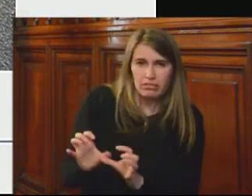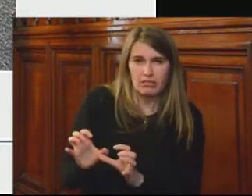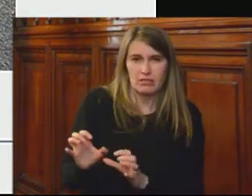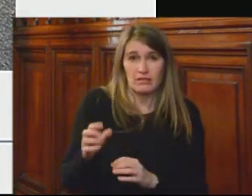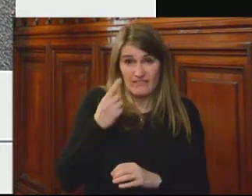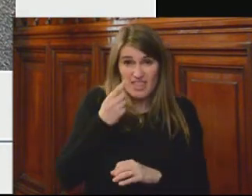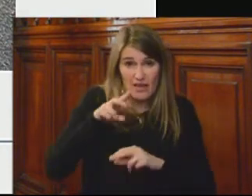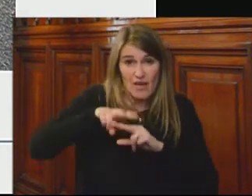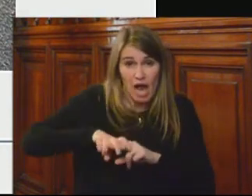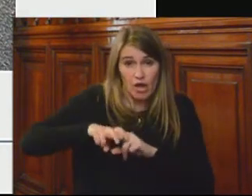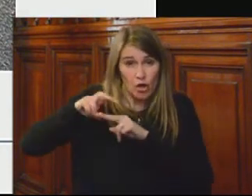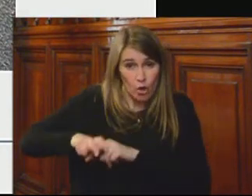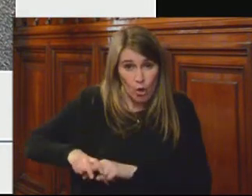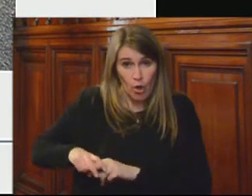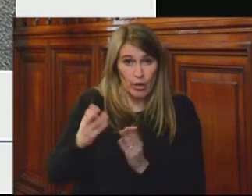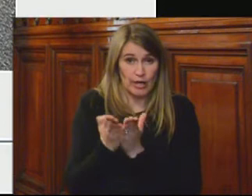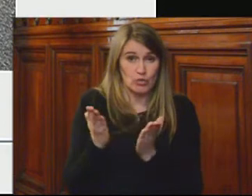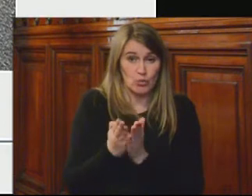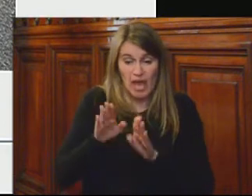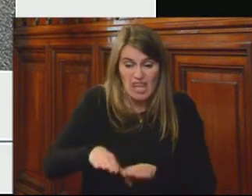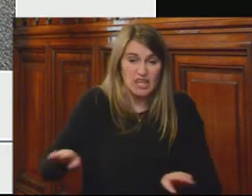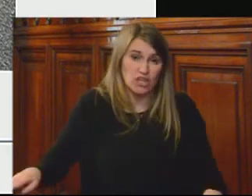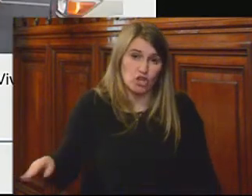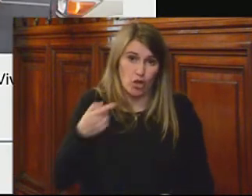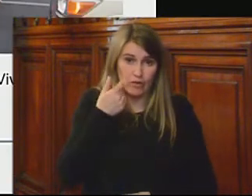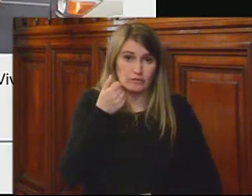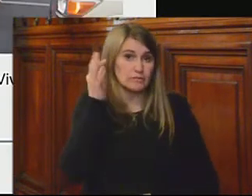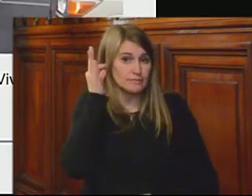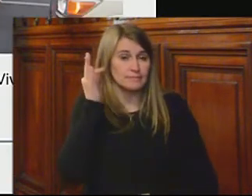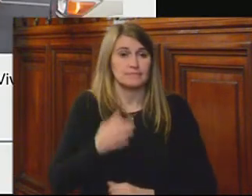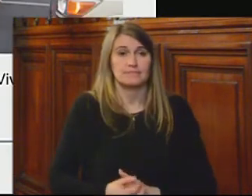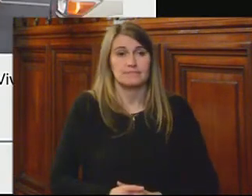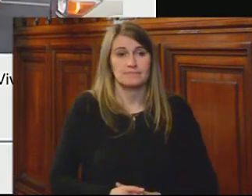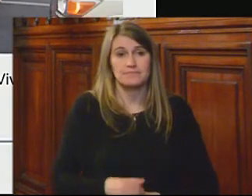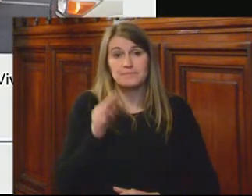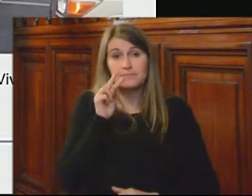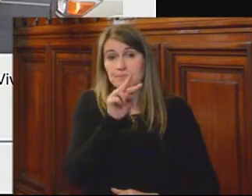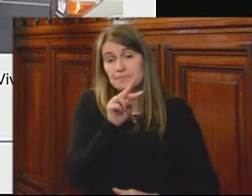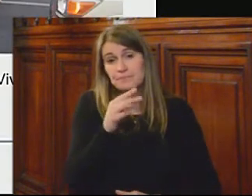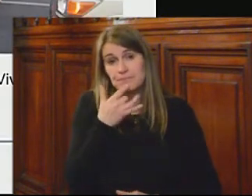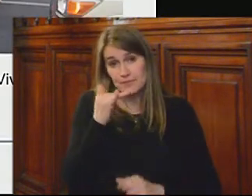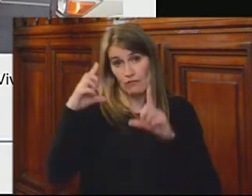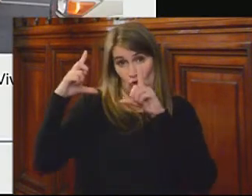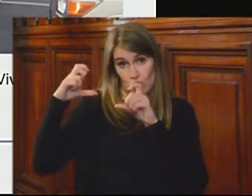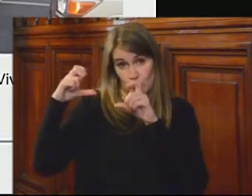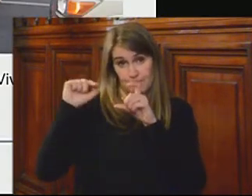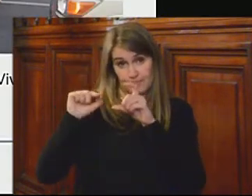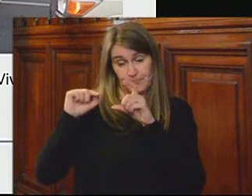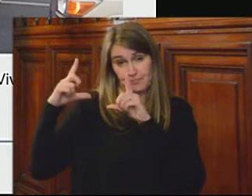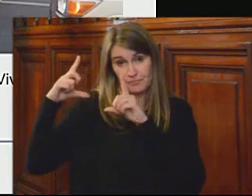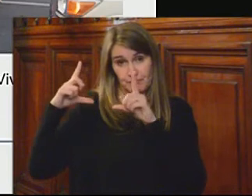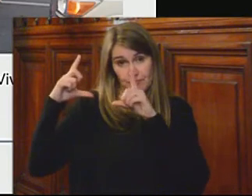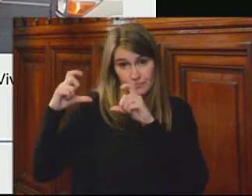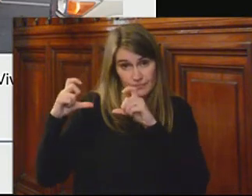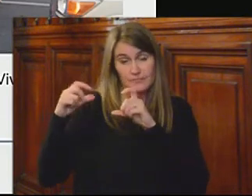pupitres donde estudian los niños y las niñas de nuestro país. Adelante. Y esa, por ejemplo, esa foto son